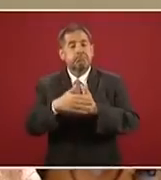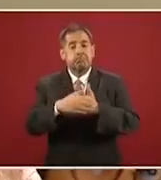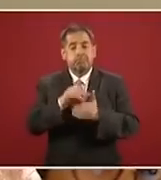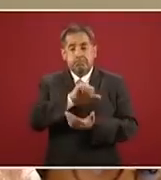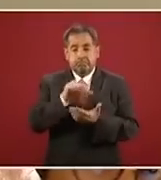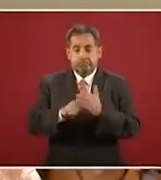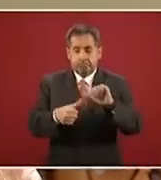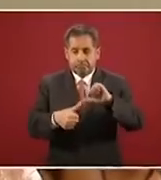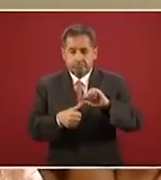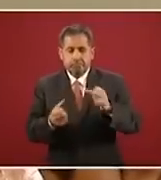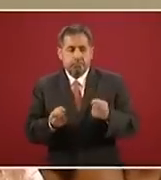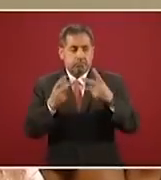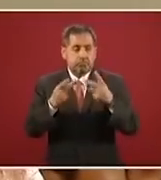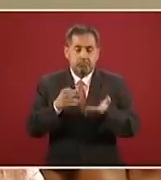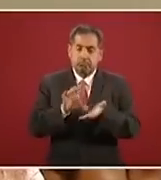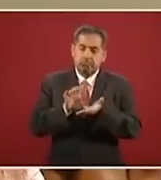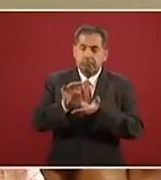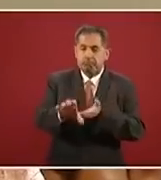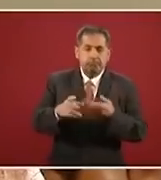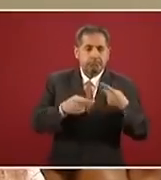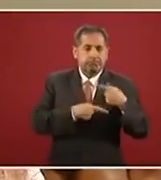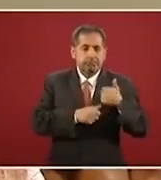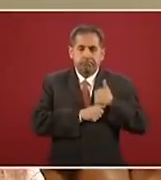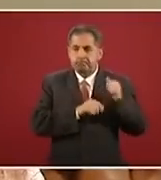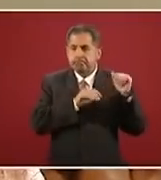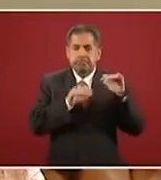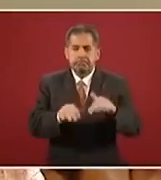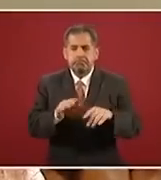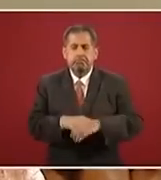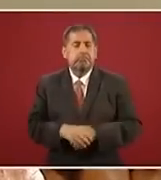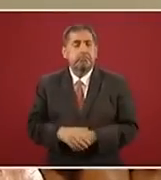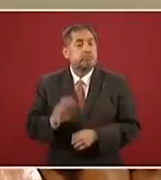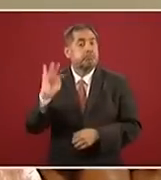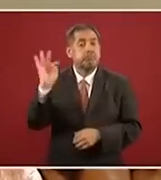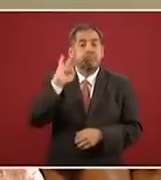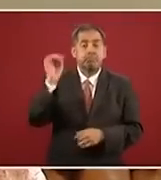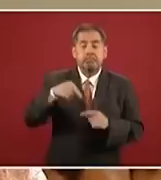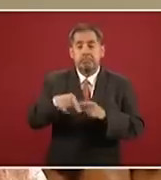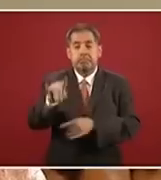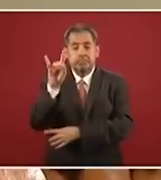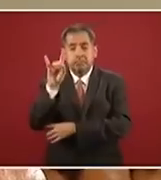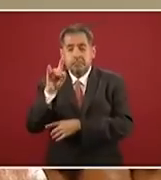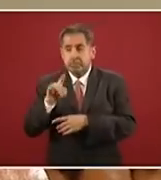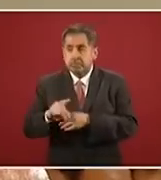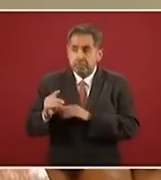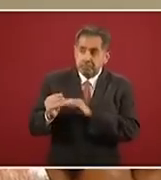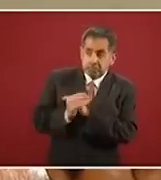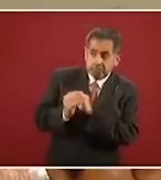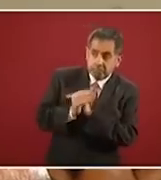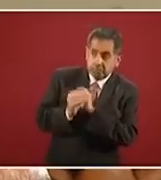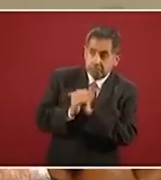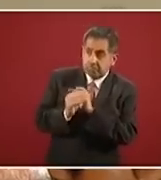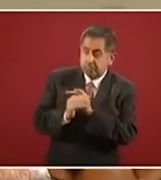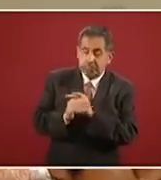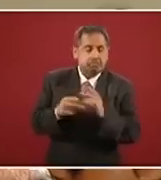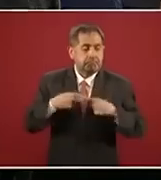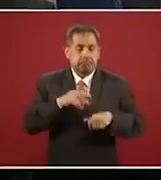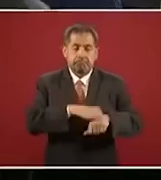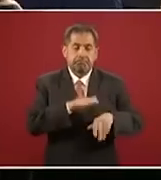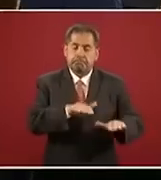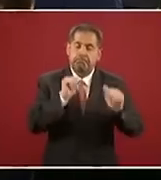y en lo que respecta a bolivia que habría la posibilidad de retirar al cuerpo diplomático en caso de que no se dan ante estos hostigamientos